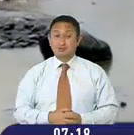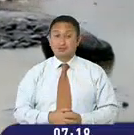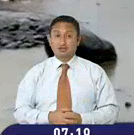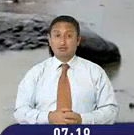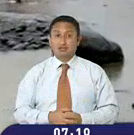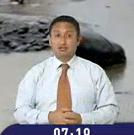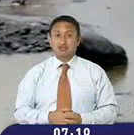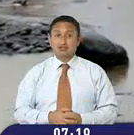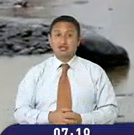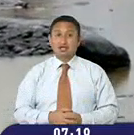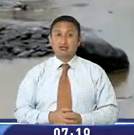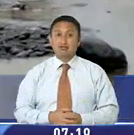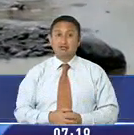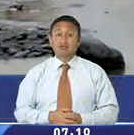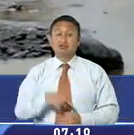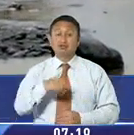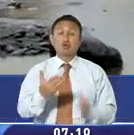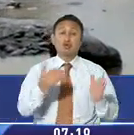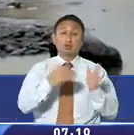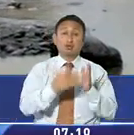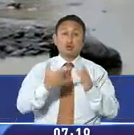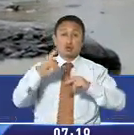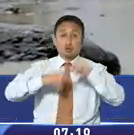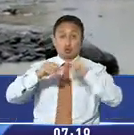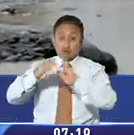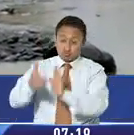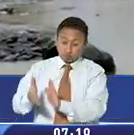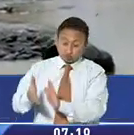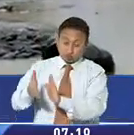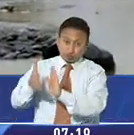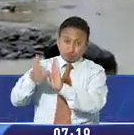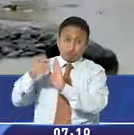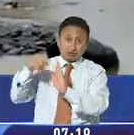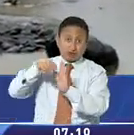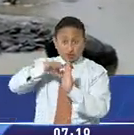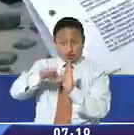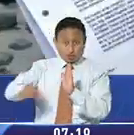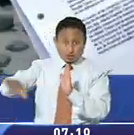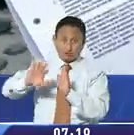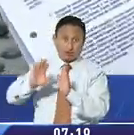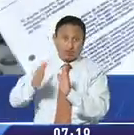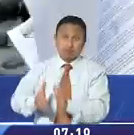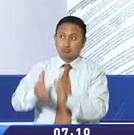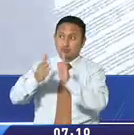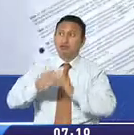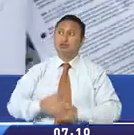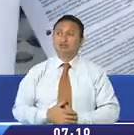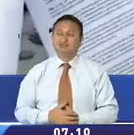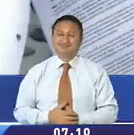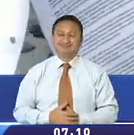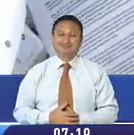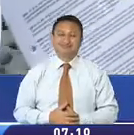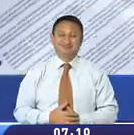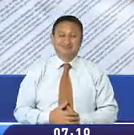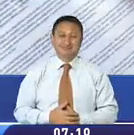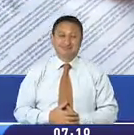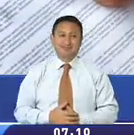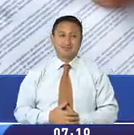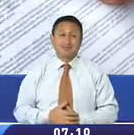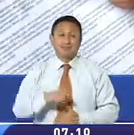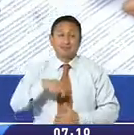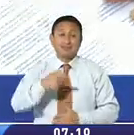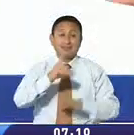para evitar que nuevamente la corriente ingrese hacia esta margen. Entonces hubo acuerdos que se firmaron entre